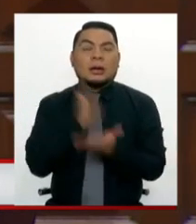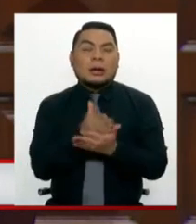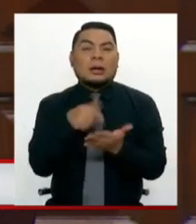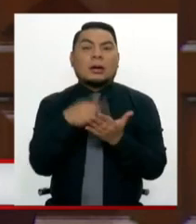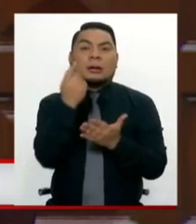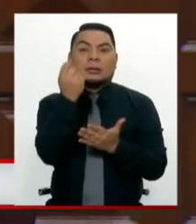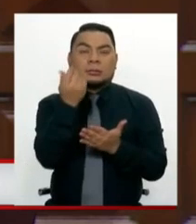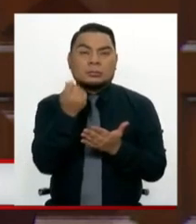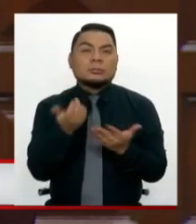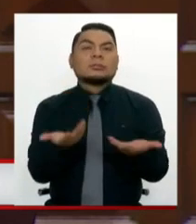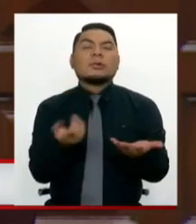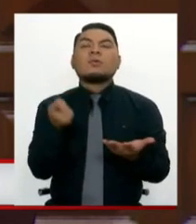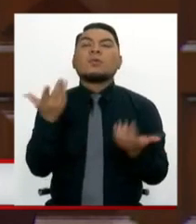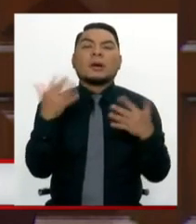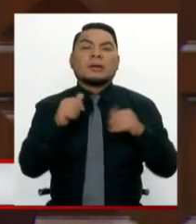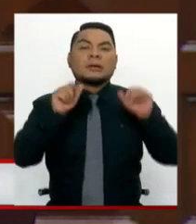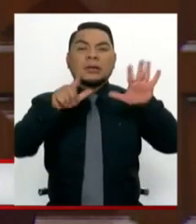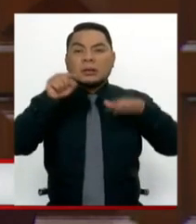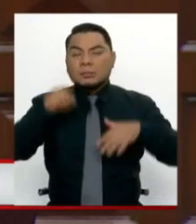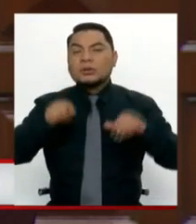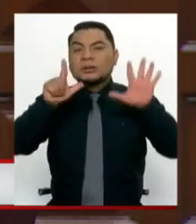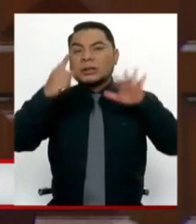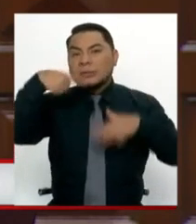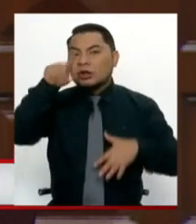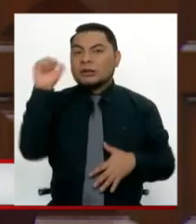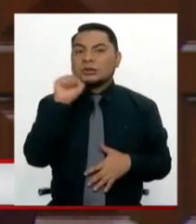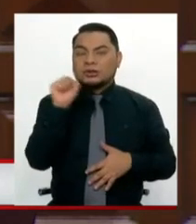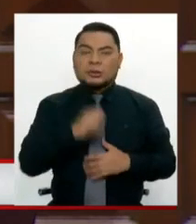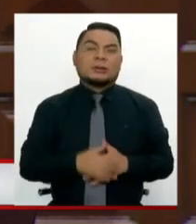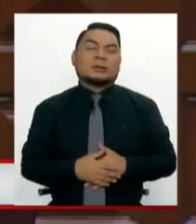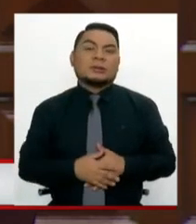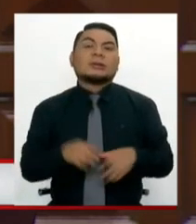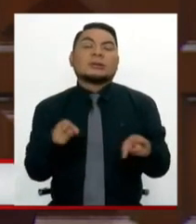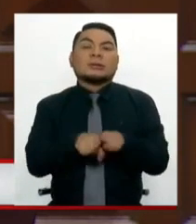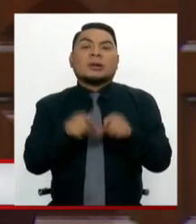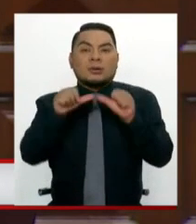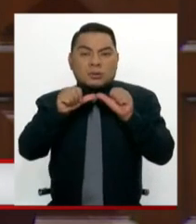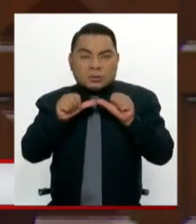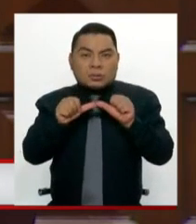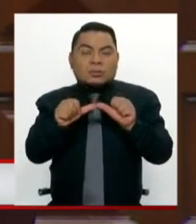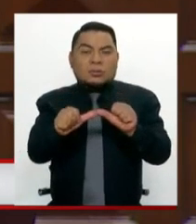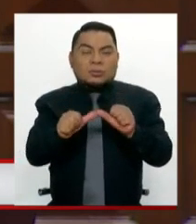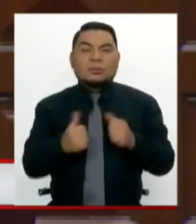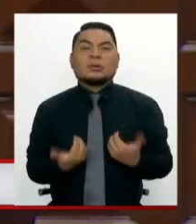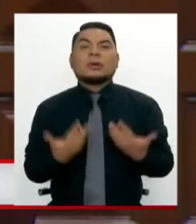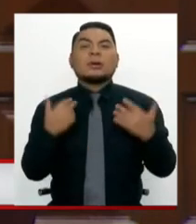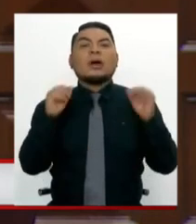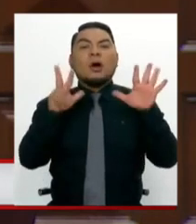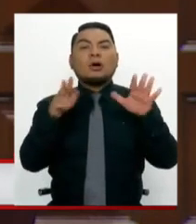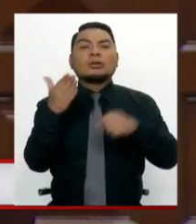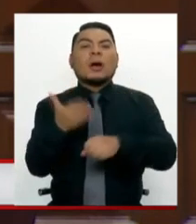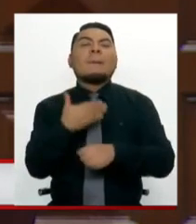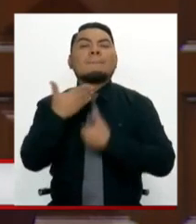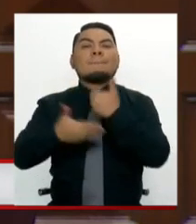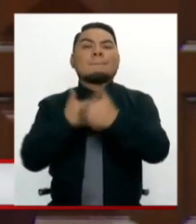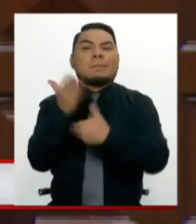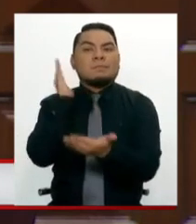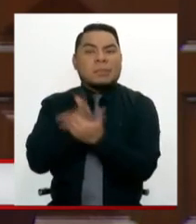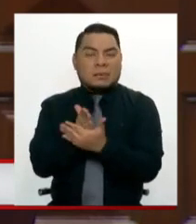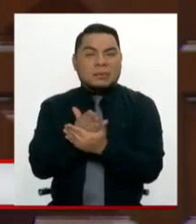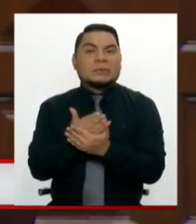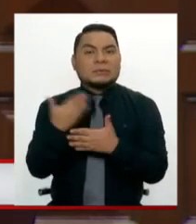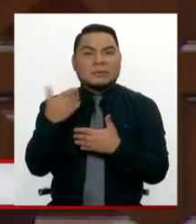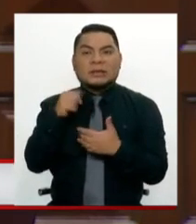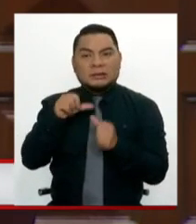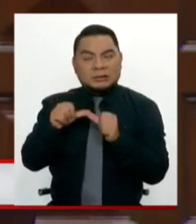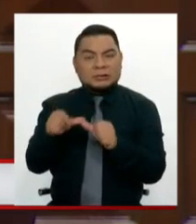multas por un monto de 7.7 millones de soles y se continúa con 8 procedimientos administrativos